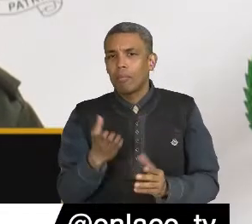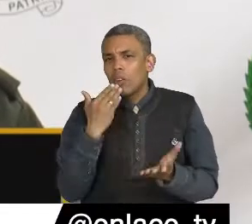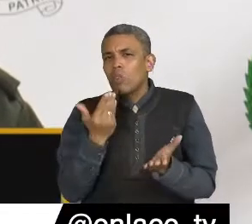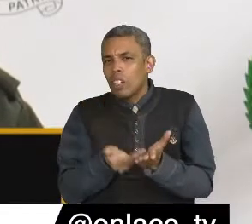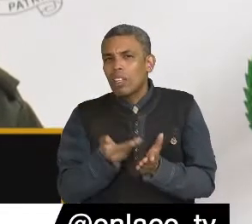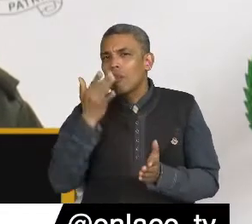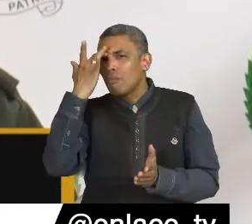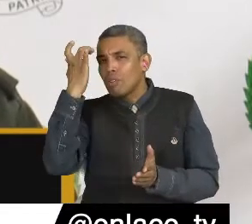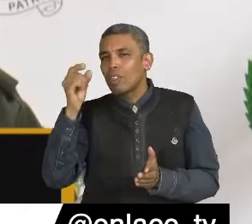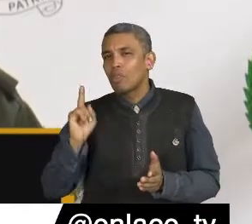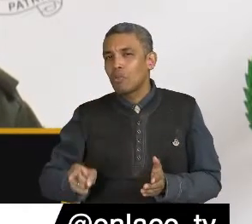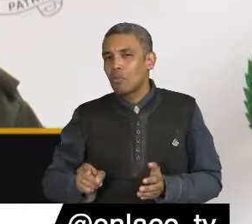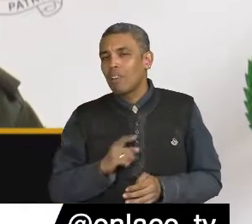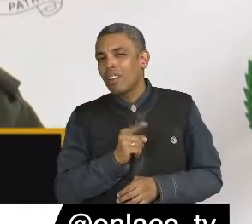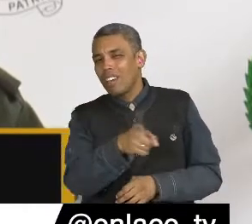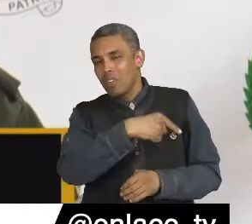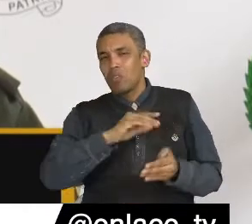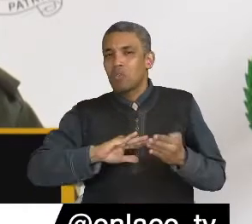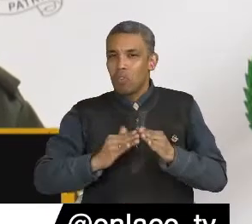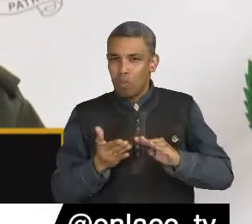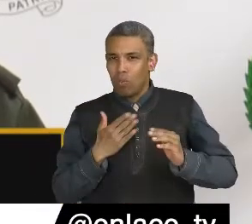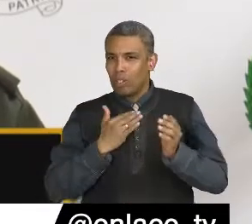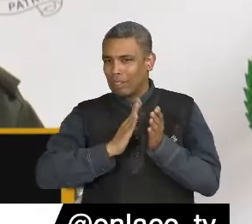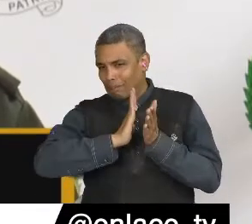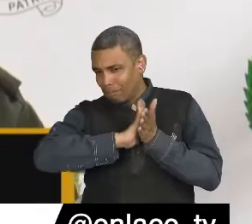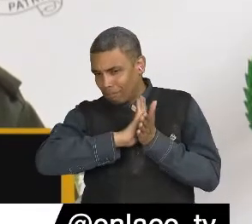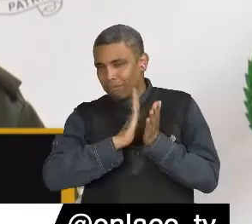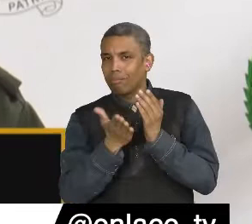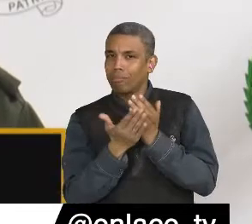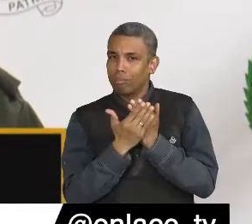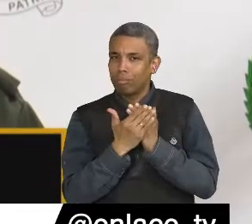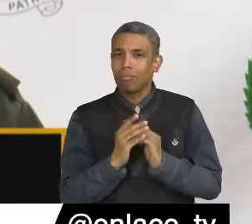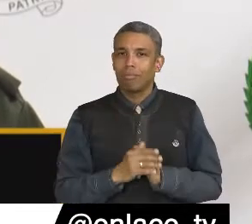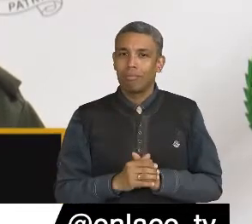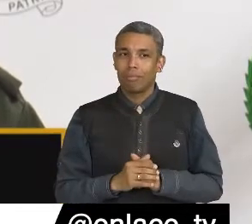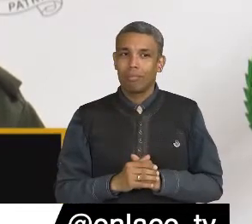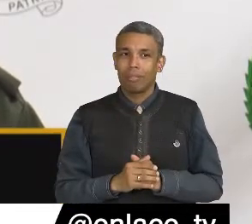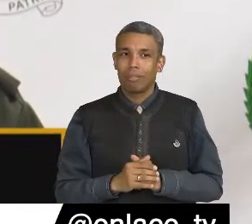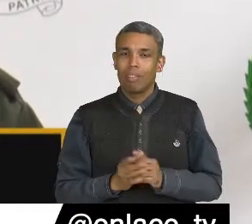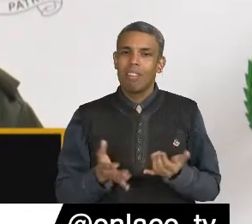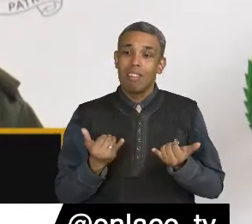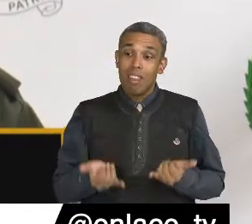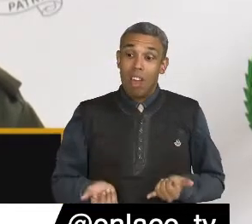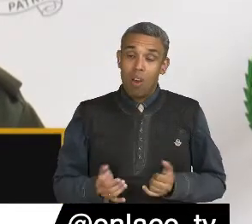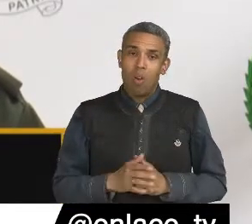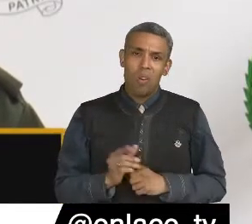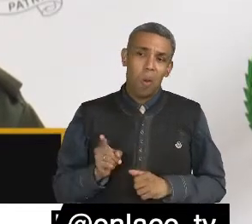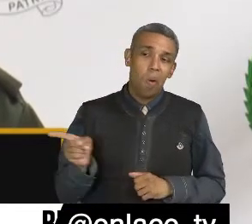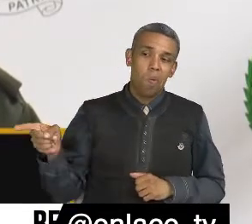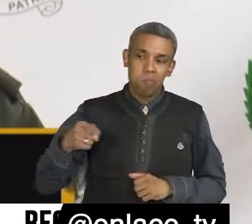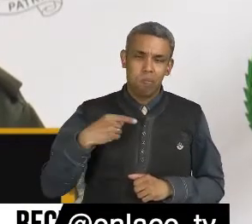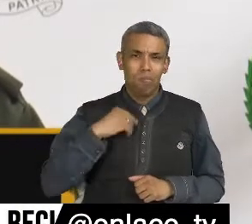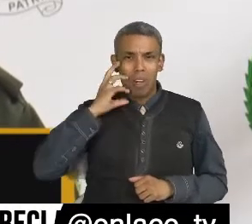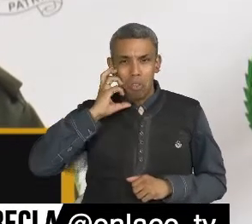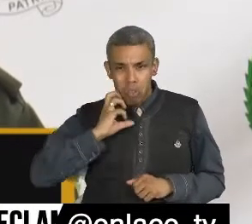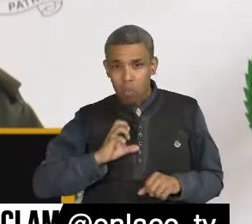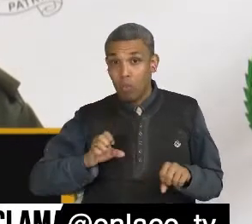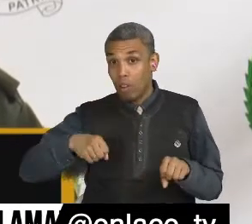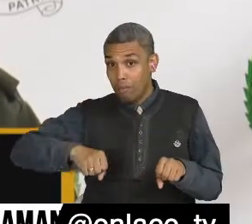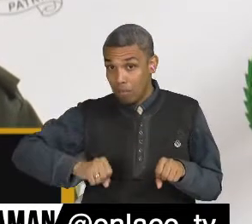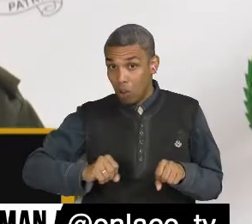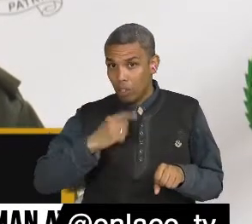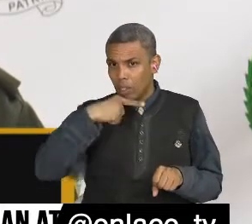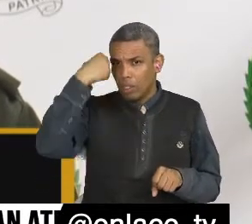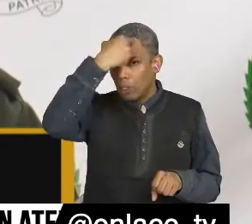dio oportunamente, gracias a la información de la ciudadanía, ya se están identificando pues, algunos presuntos